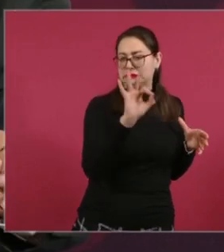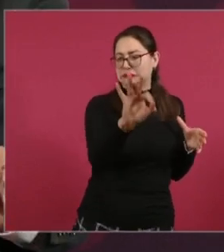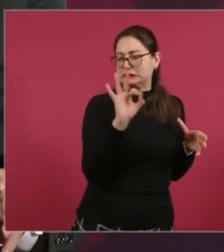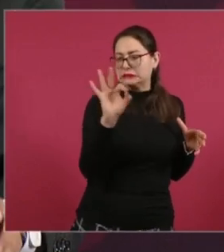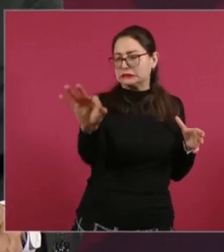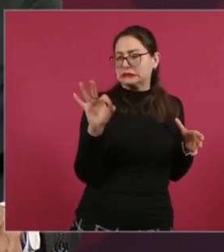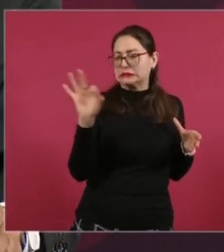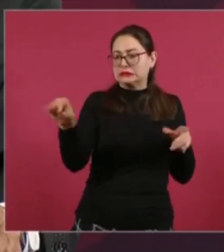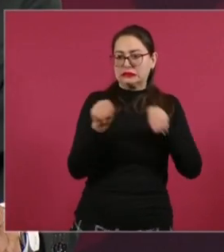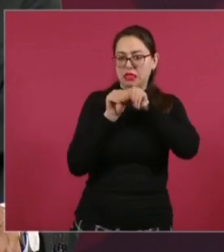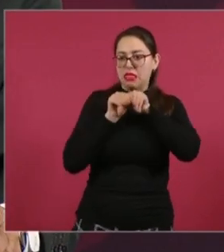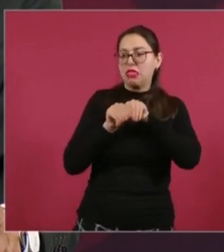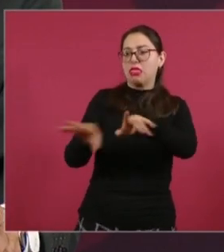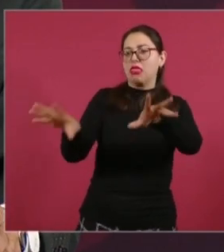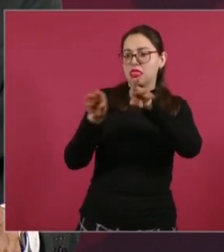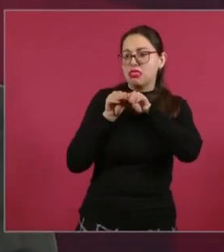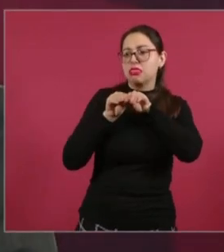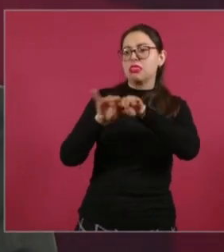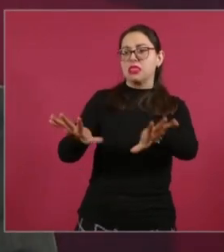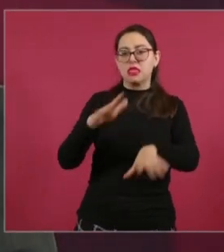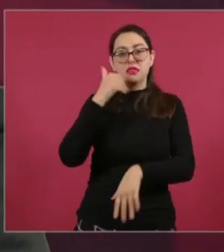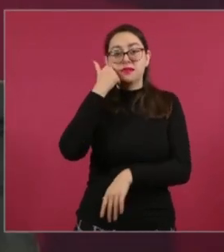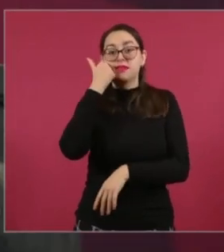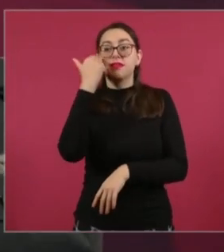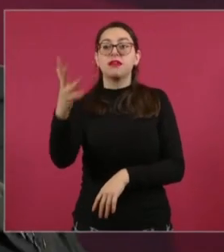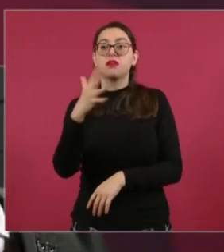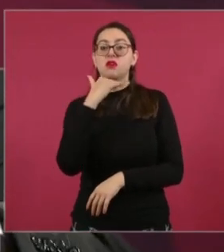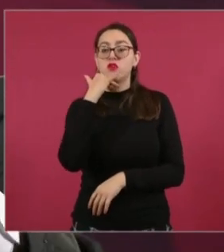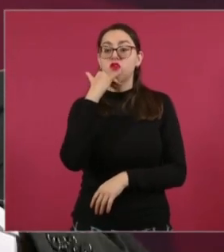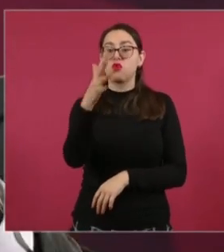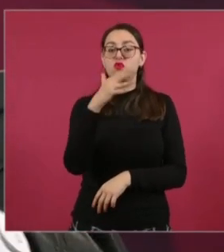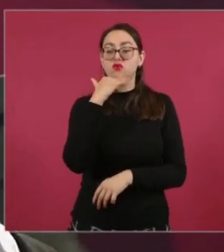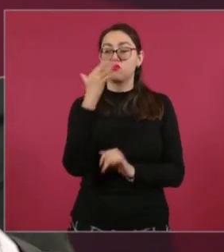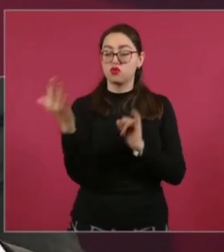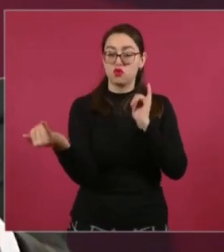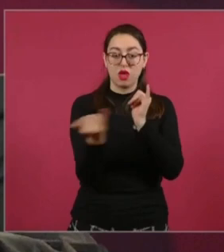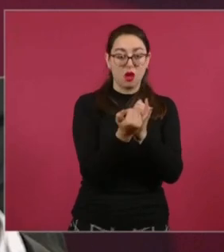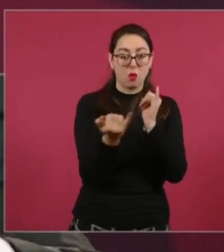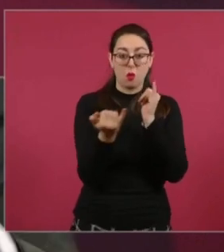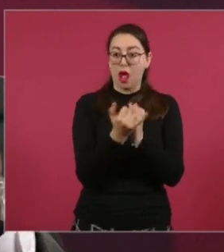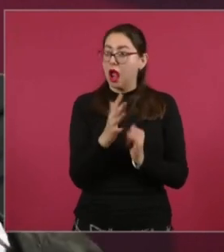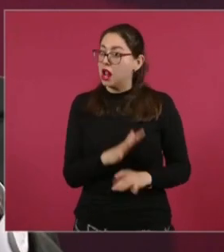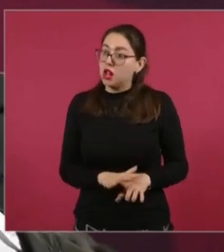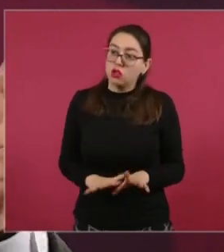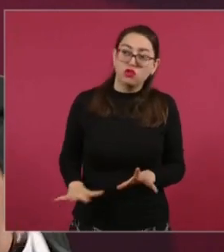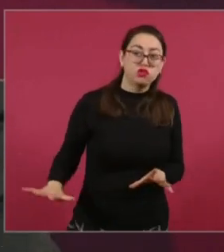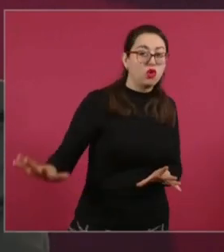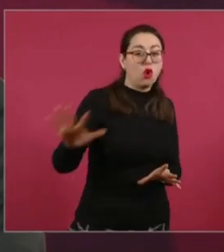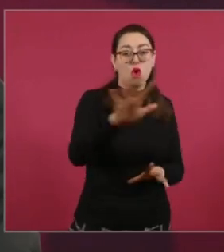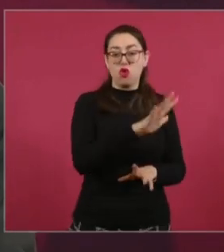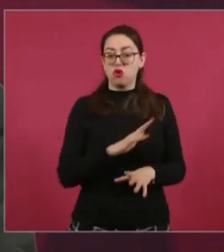con el modelo individualista, materialista.